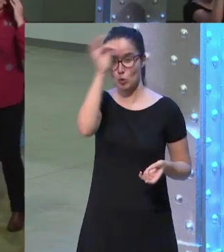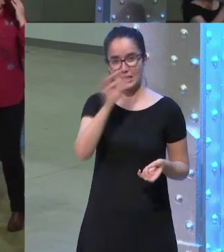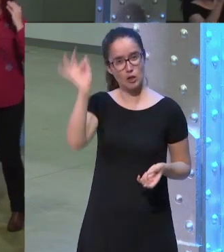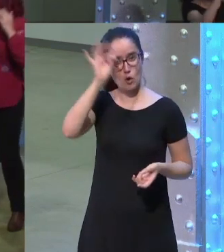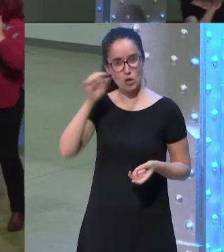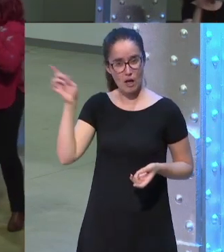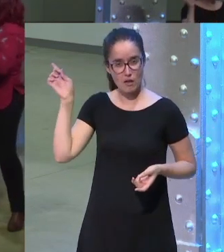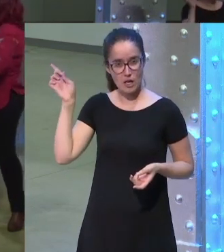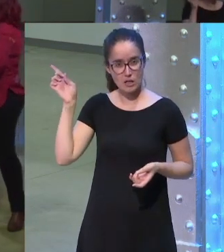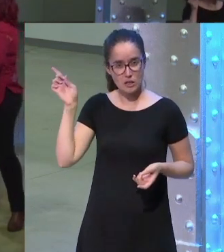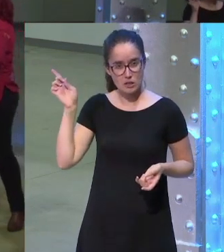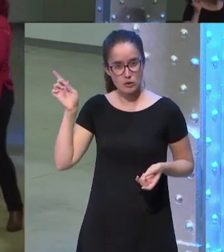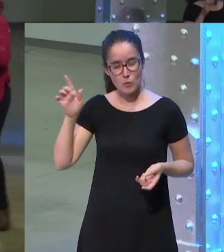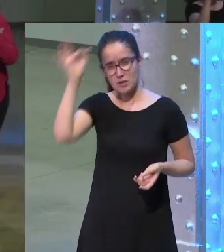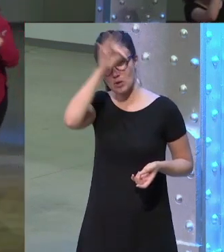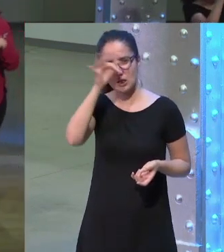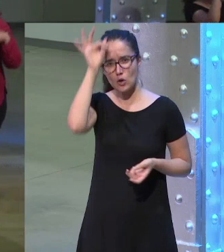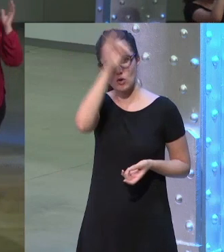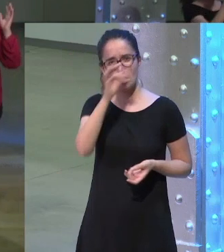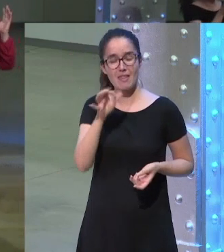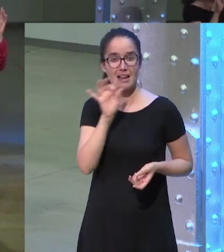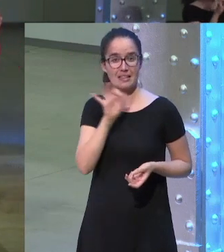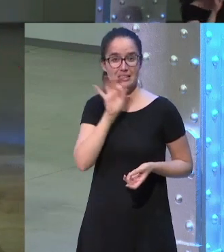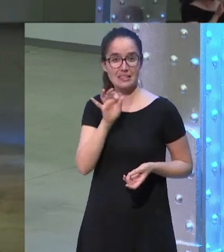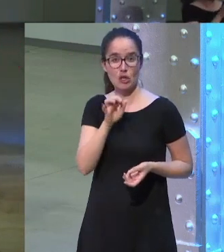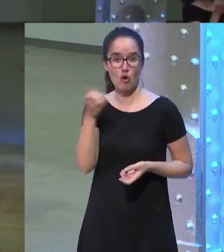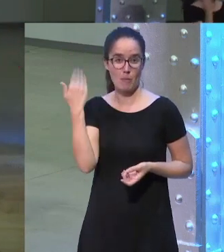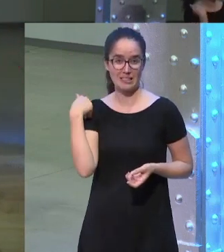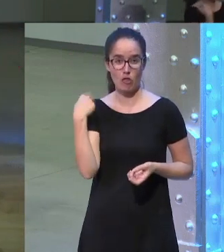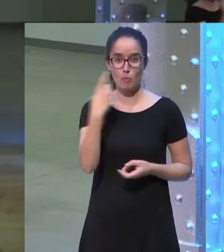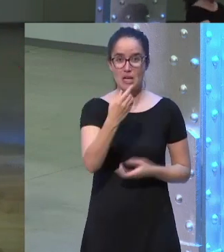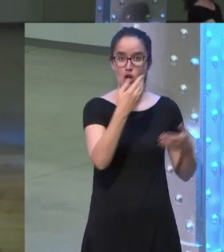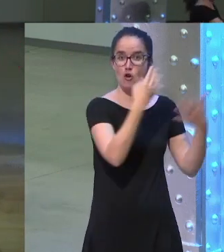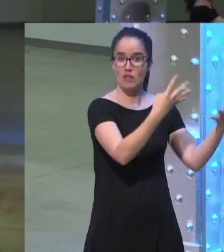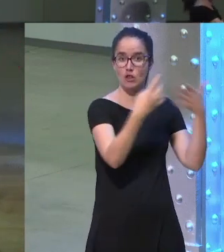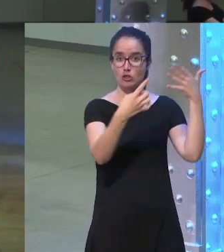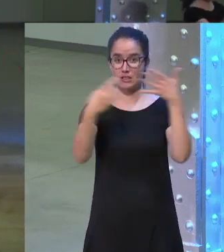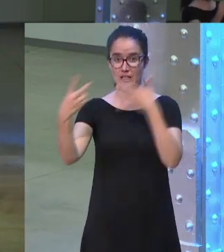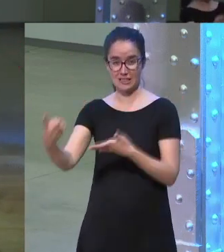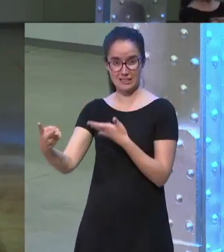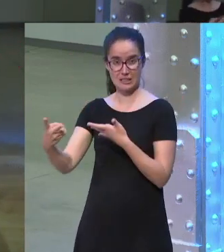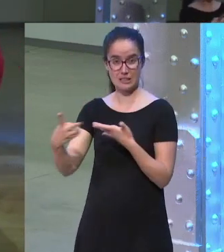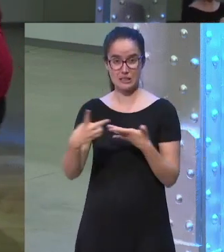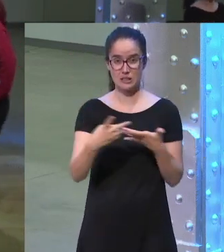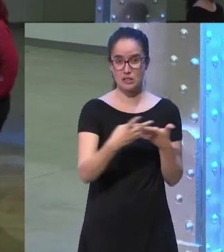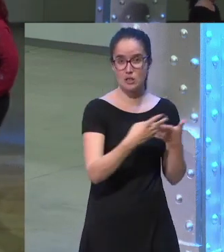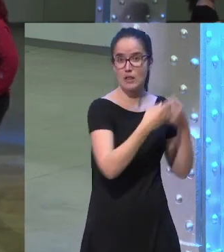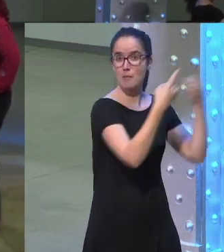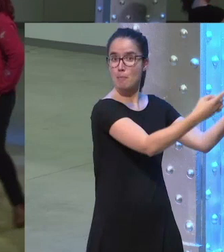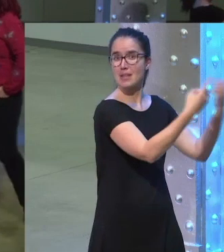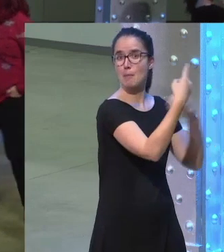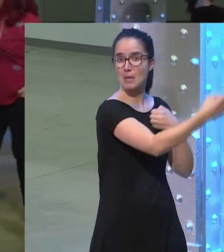teoría de... Otra vez para atrás. Esto es una teoría del siglo pasado, de 1967, bueno, son experimentos de